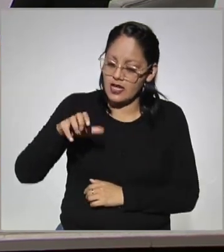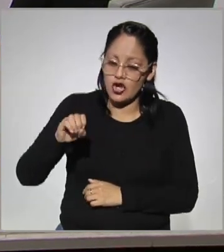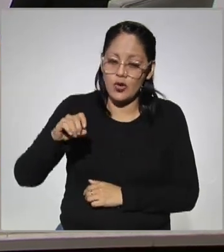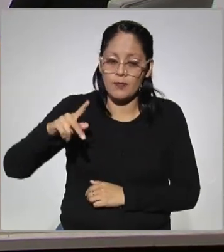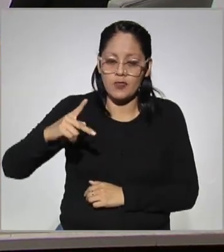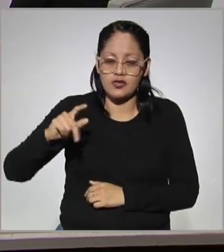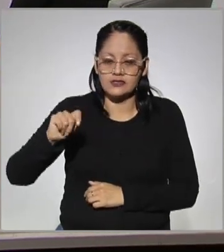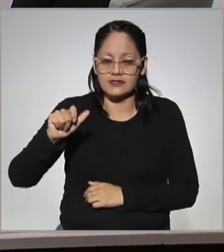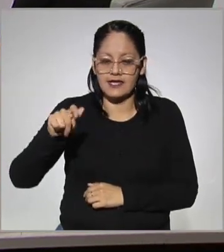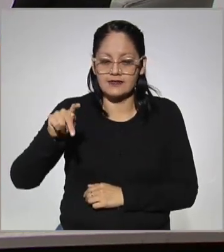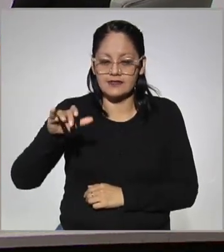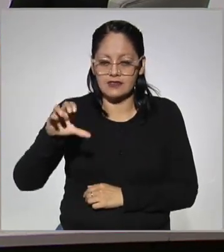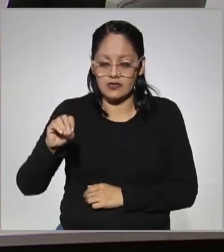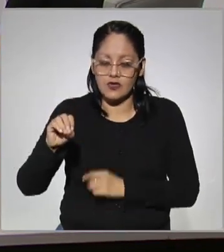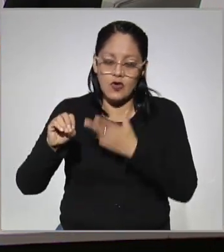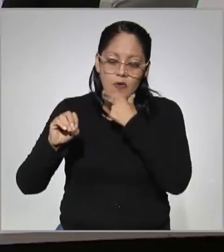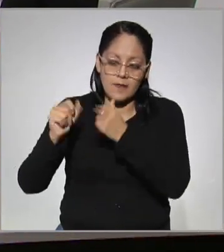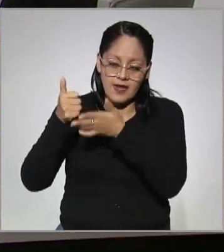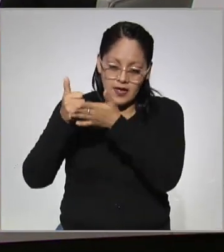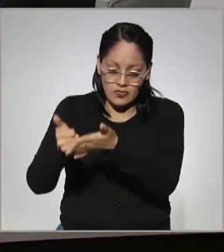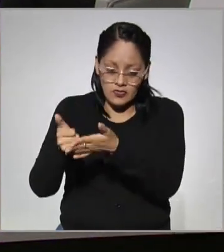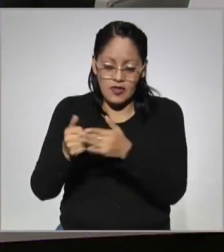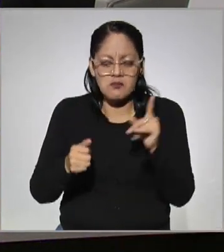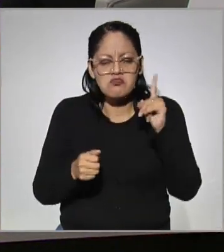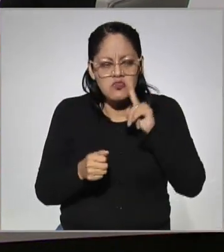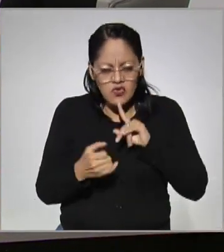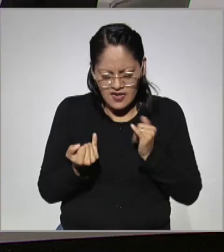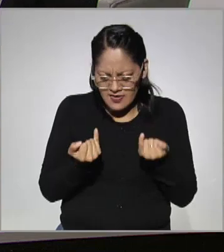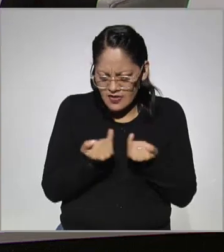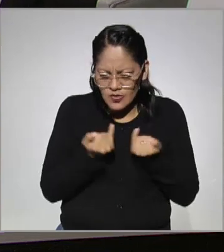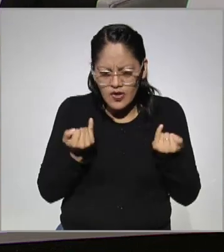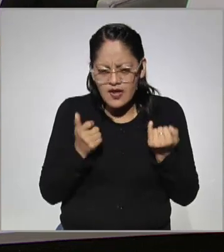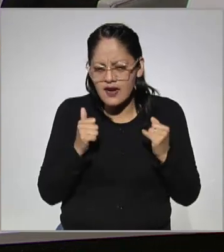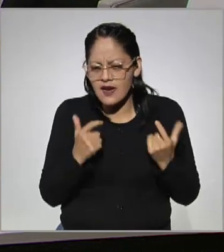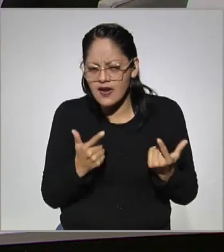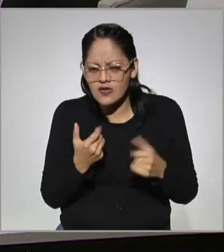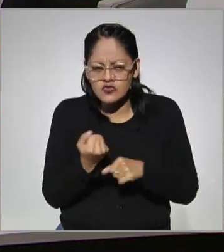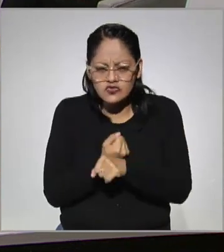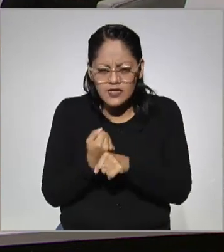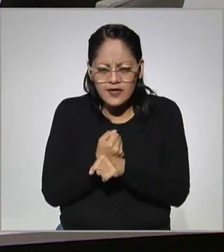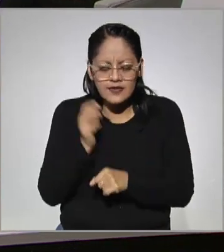les ayuda. ¿Hay algo similar en las mujeres? ¿Algún marcador en sangre?